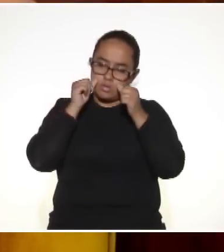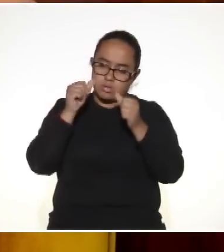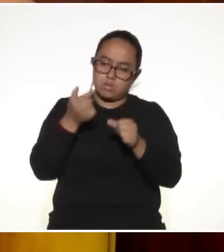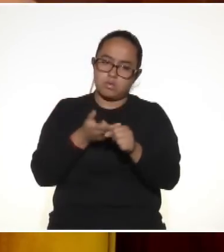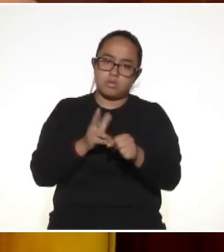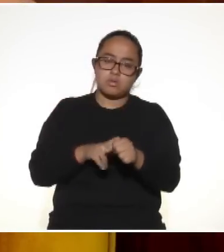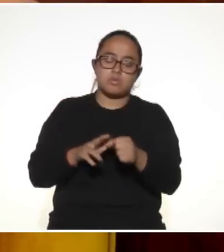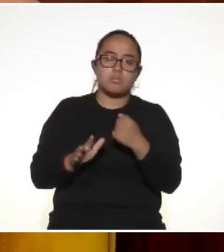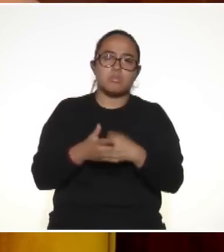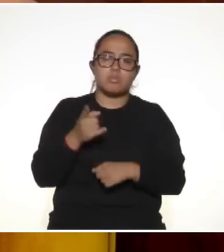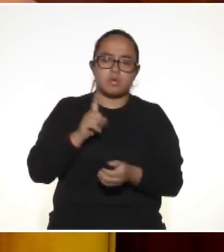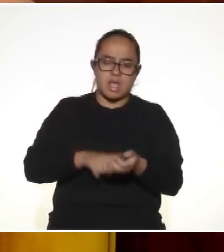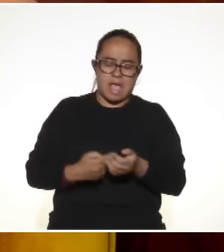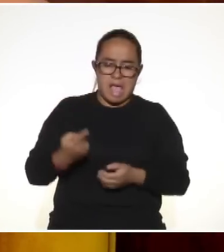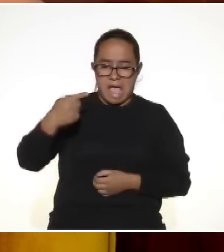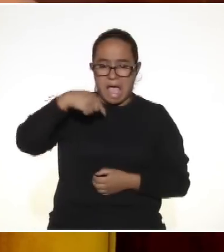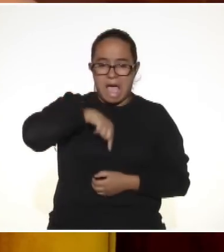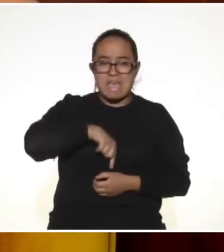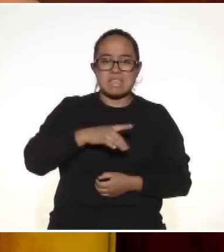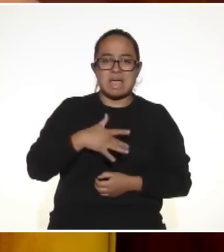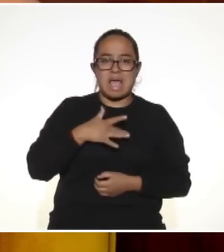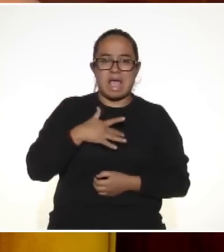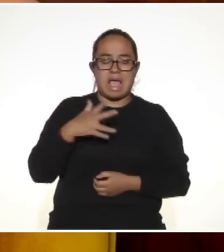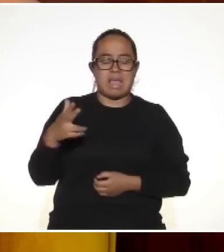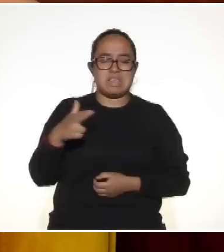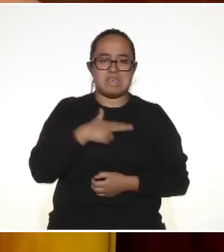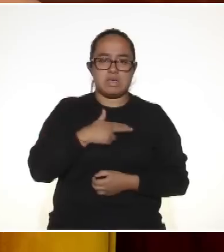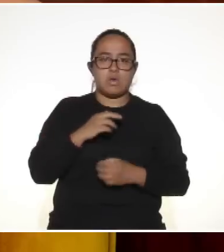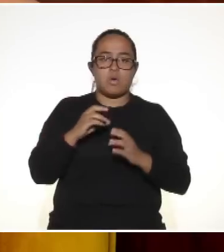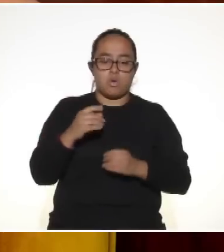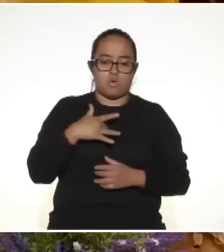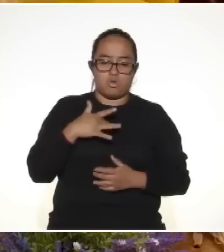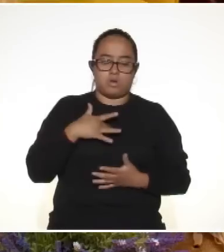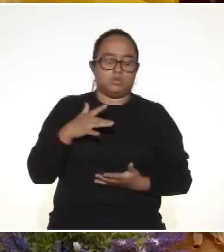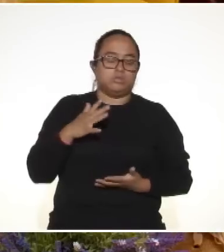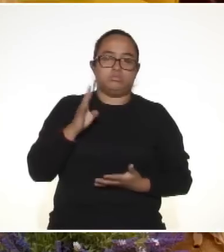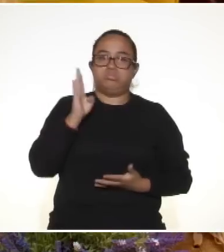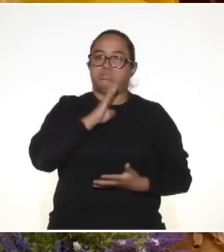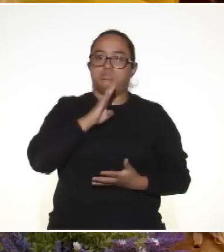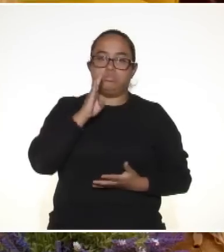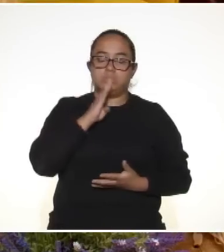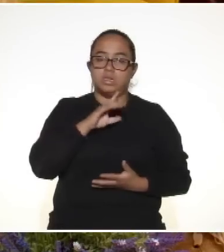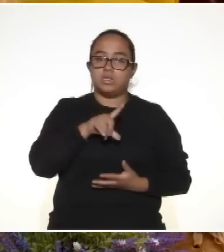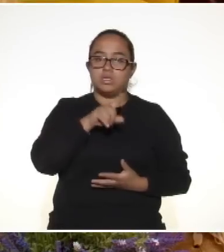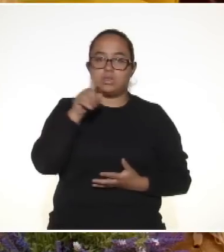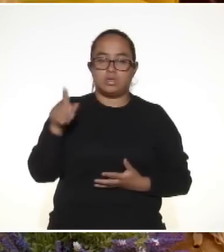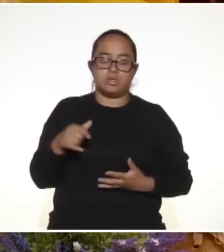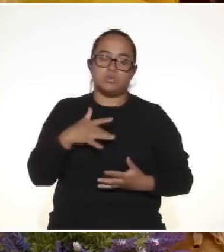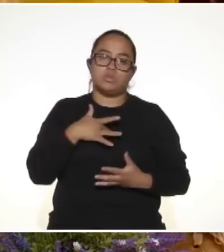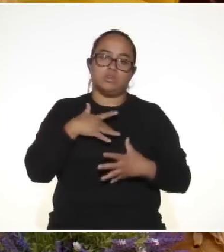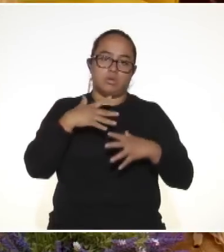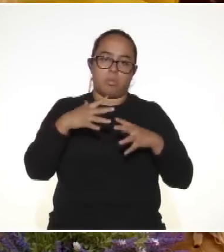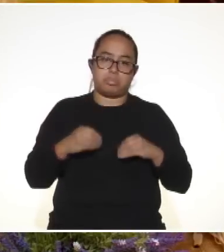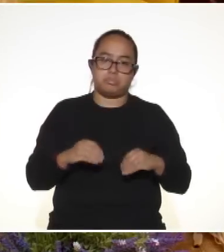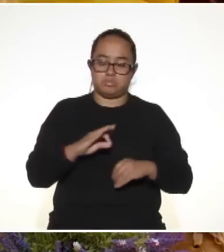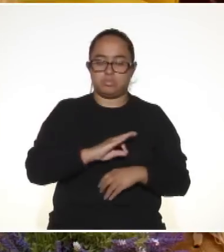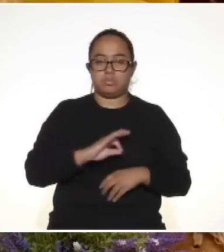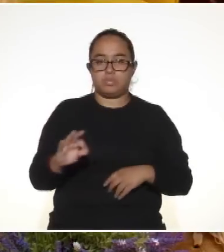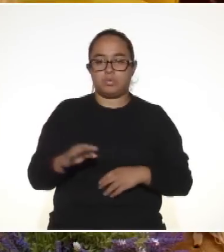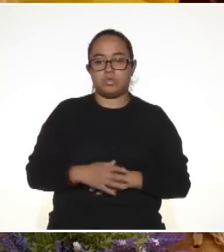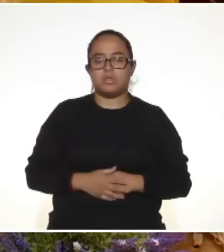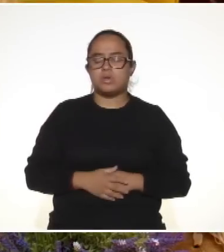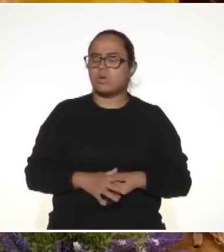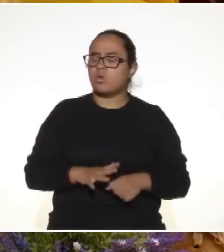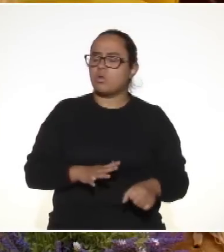hay lesiones internas o del sistema eléctrico o del corazón que pueden venir secundarias a un choque eléctrico. ¿Cuáles son las